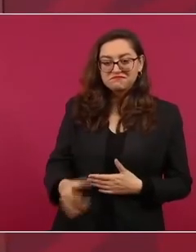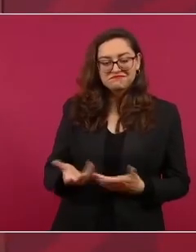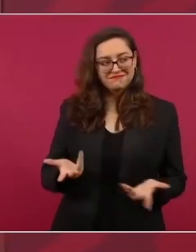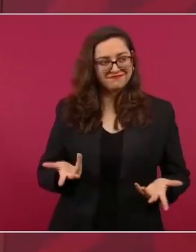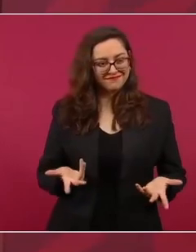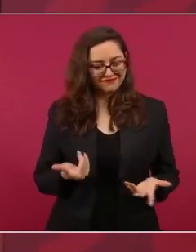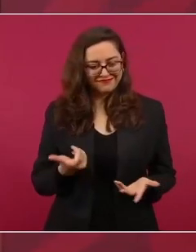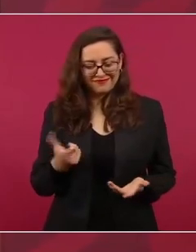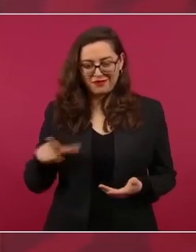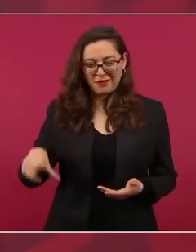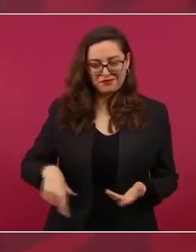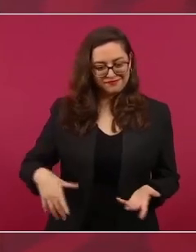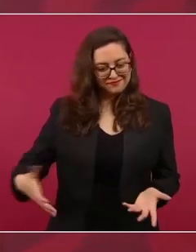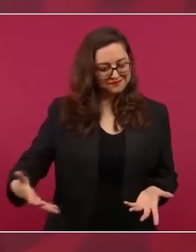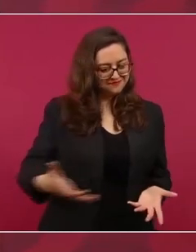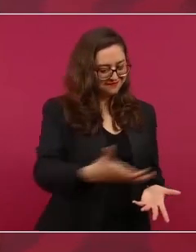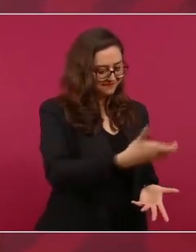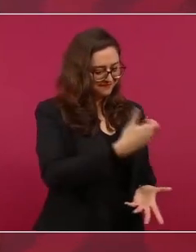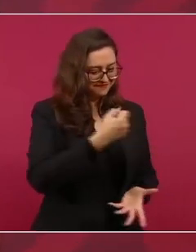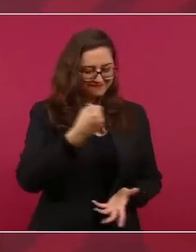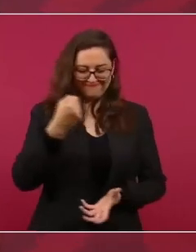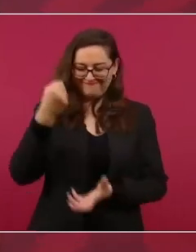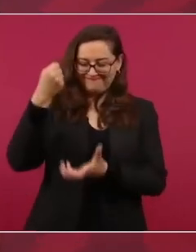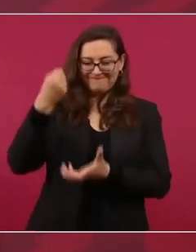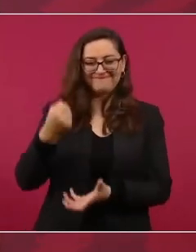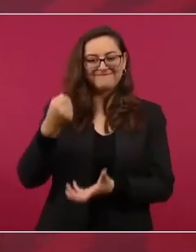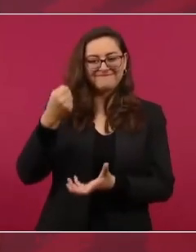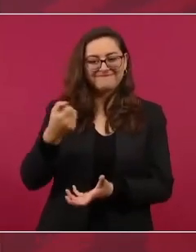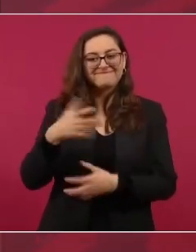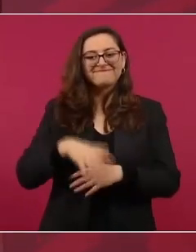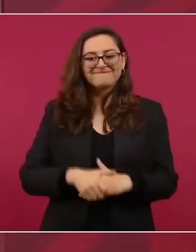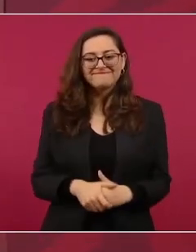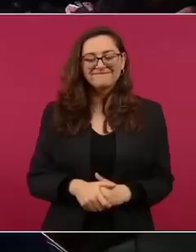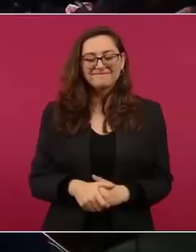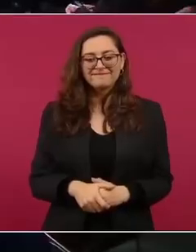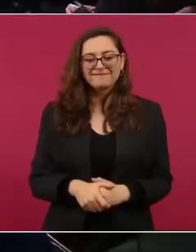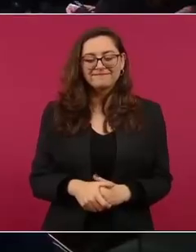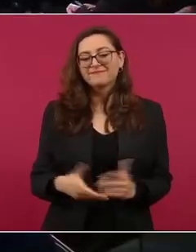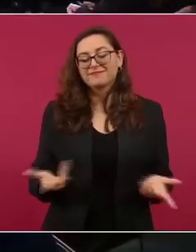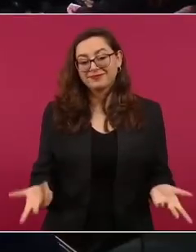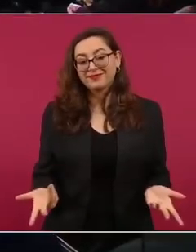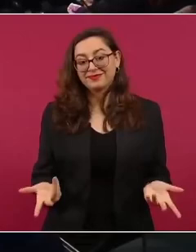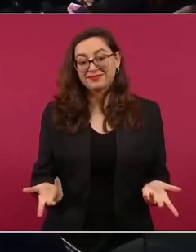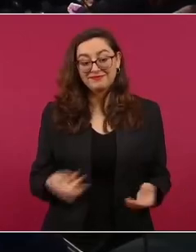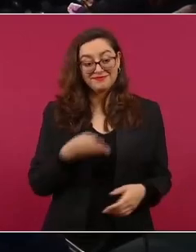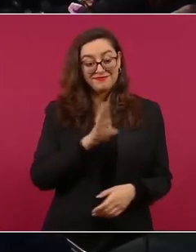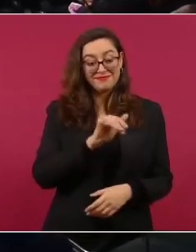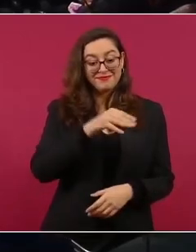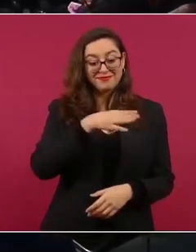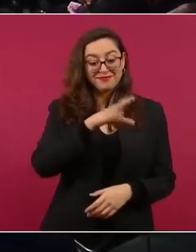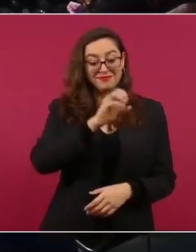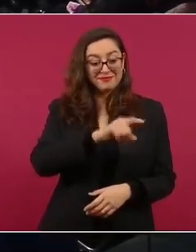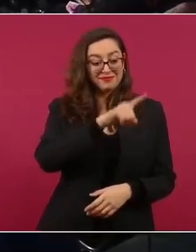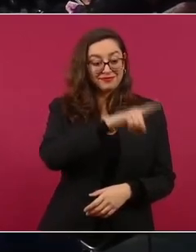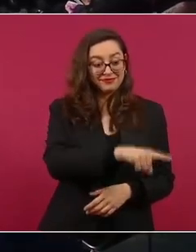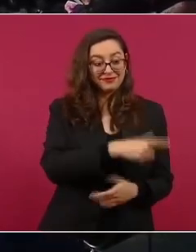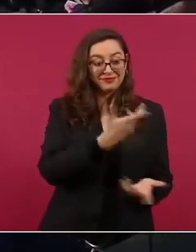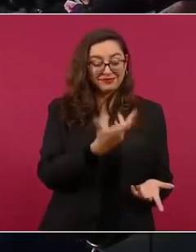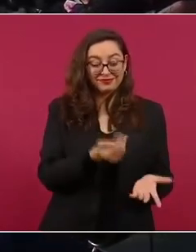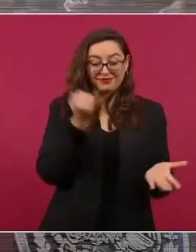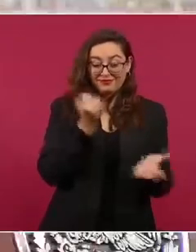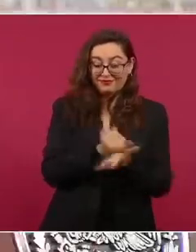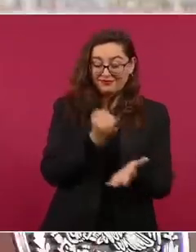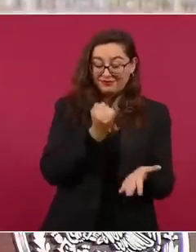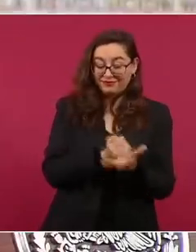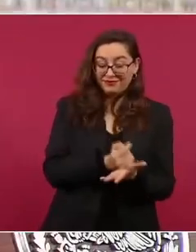Imagínense si va a pagar Bimbo más de 6,000 millones de pesos de impuestos,